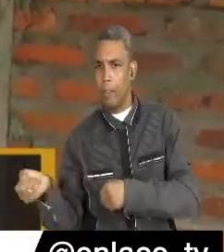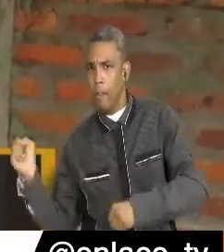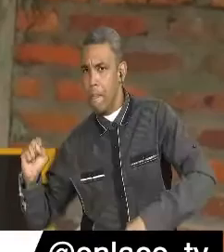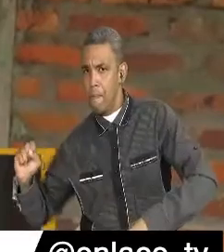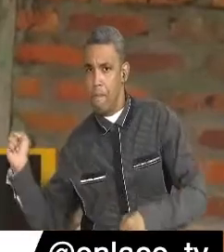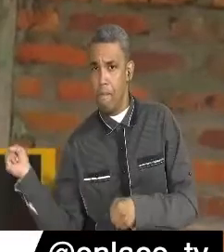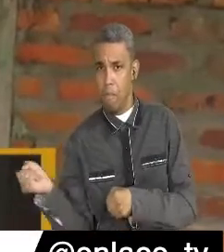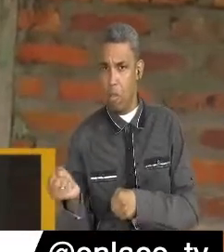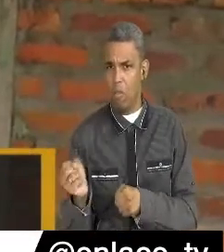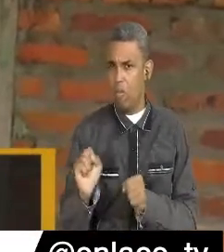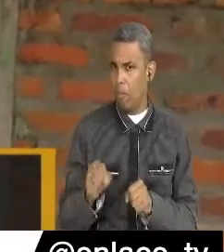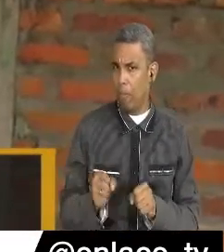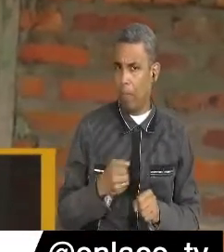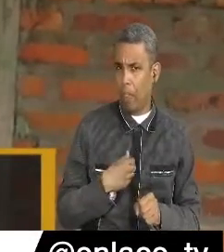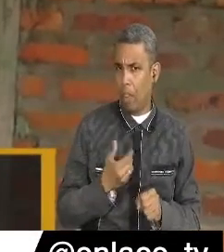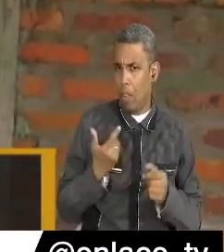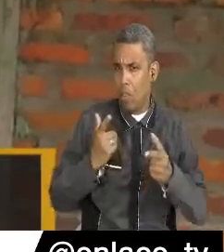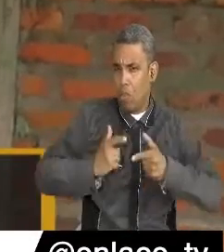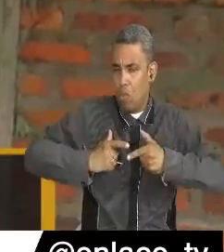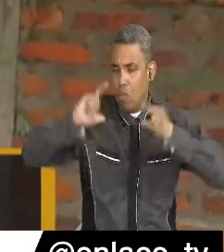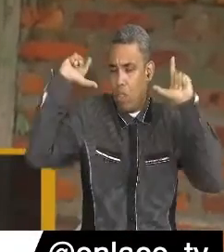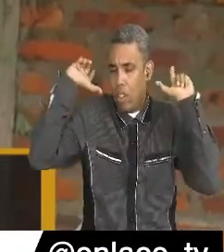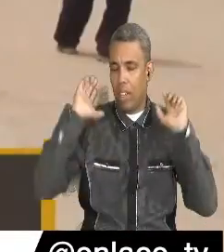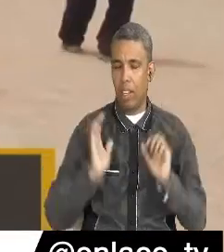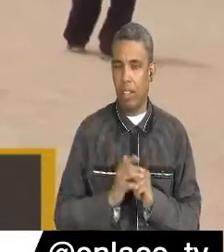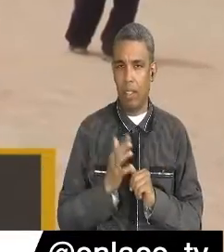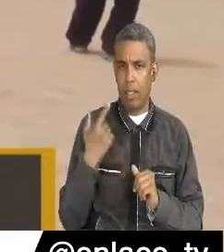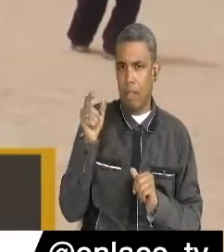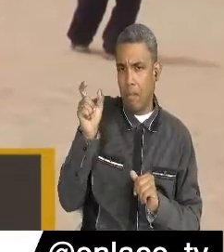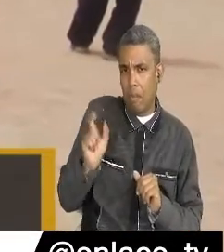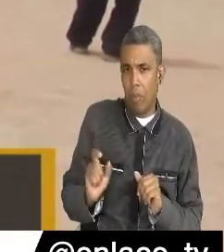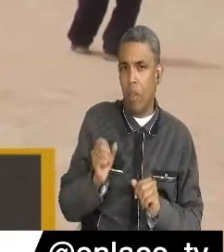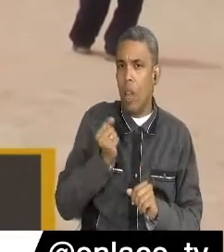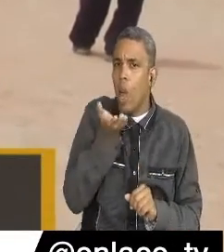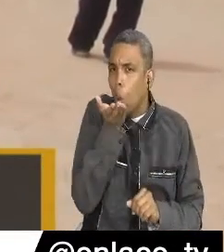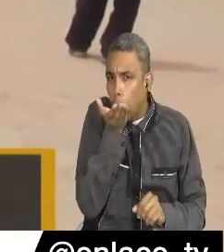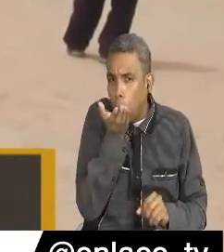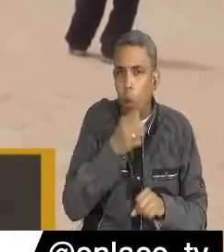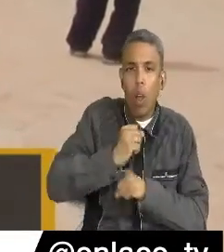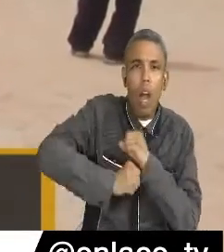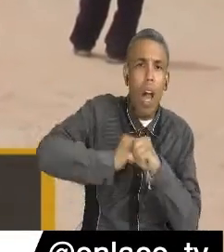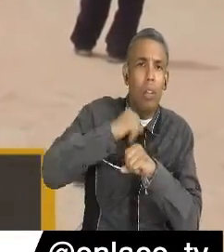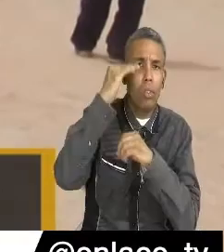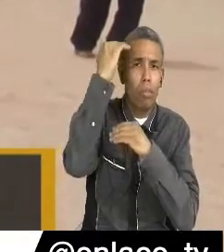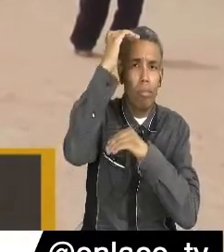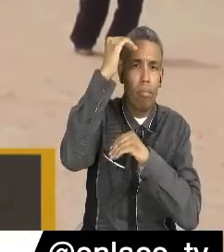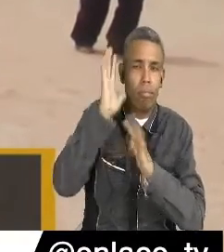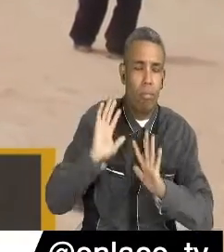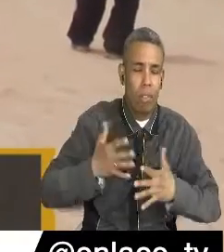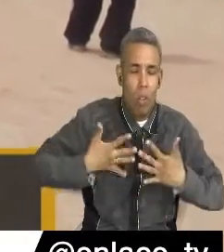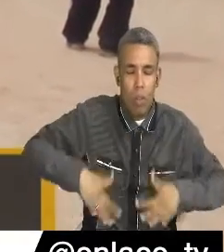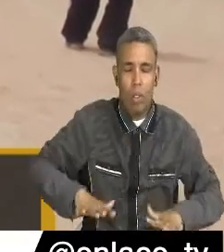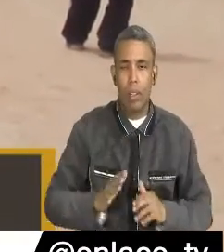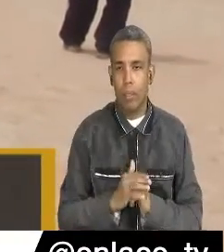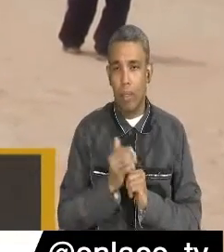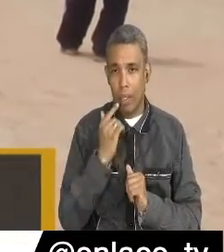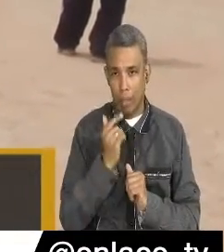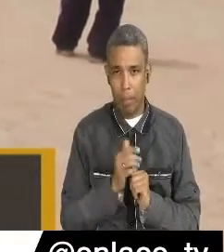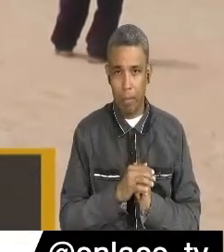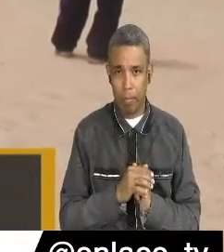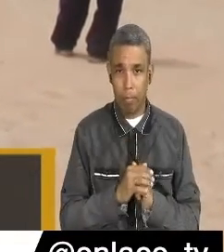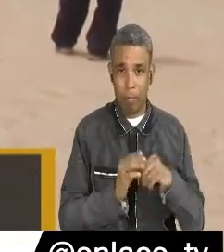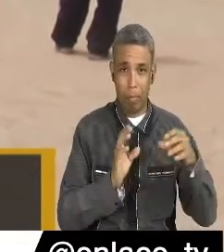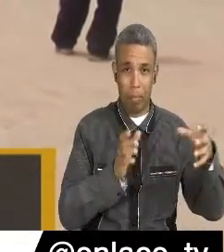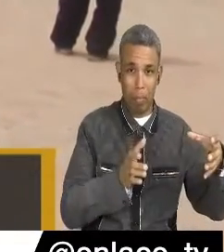sí es abierta, pueden jugar cualquier jugador de cualquier nivel. La categoría AA es donde están los jugadores que